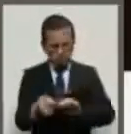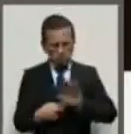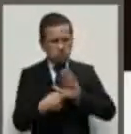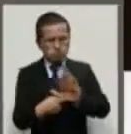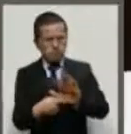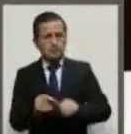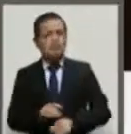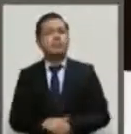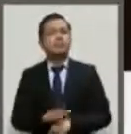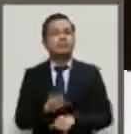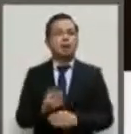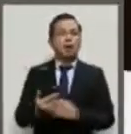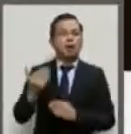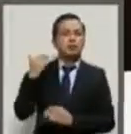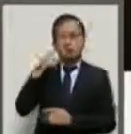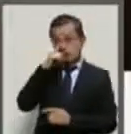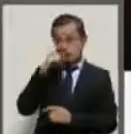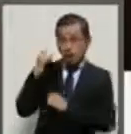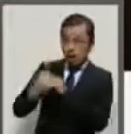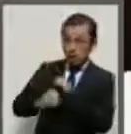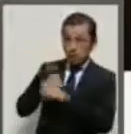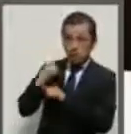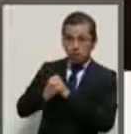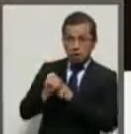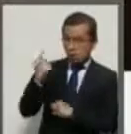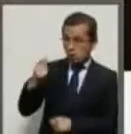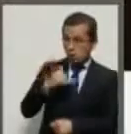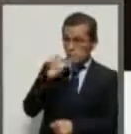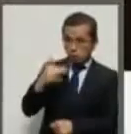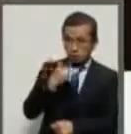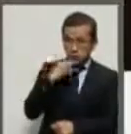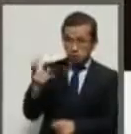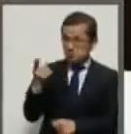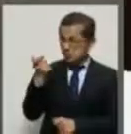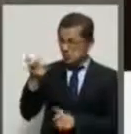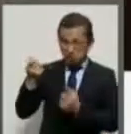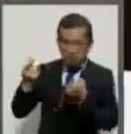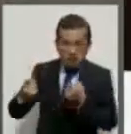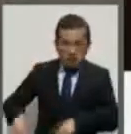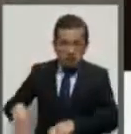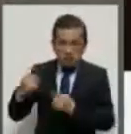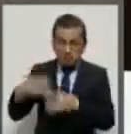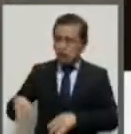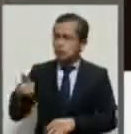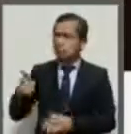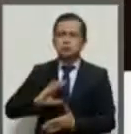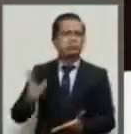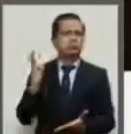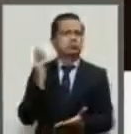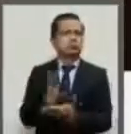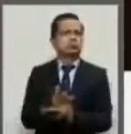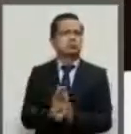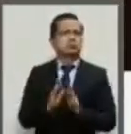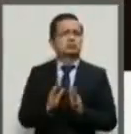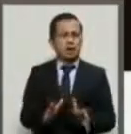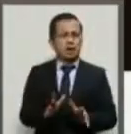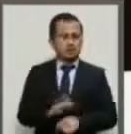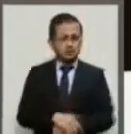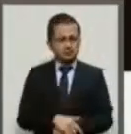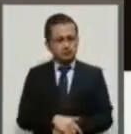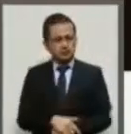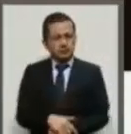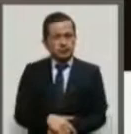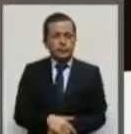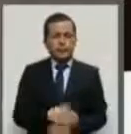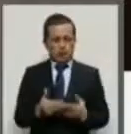abría enormes boquetes en las arcas de la nación en perjuicio de los mexicanos.